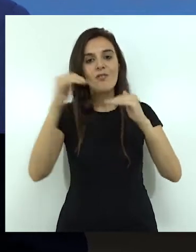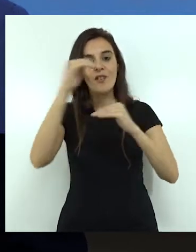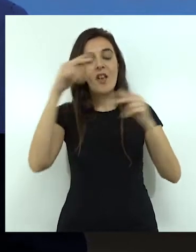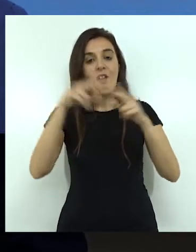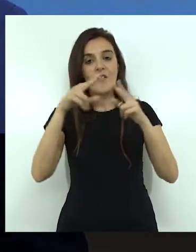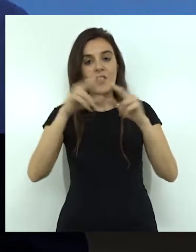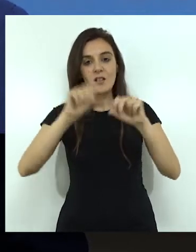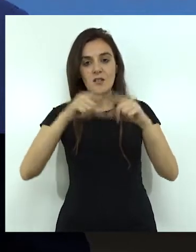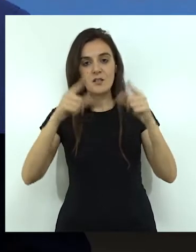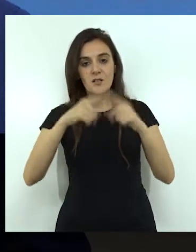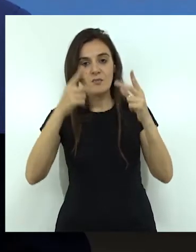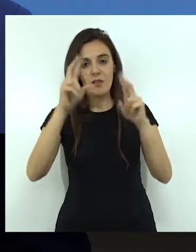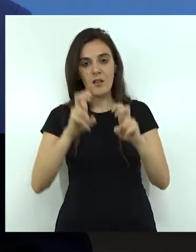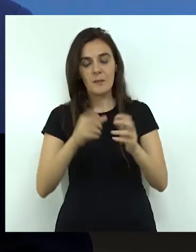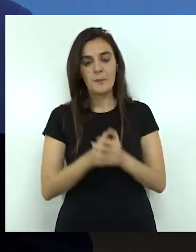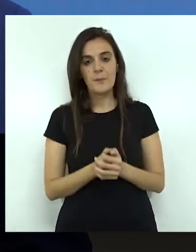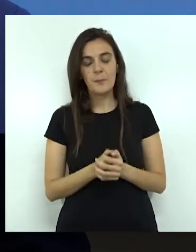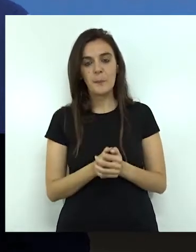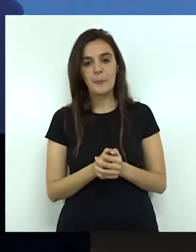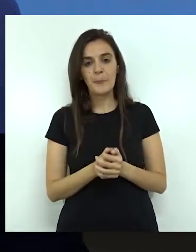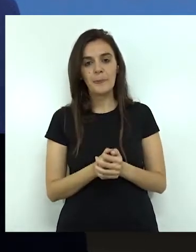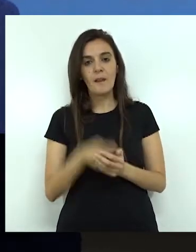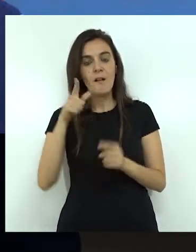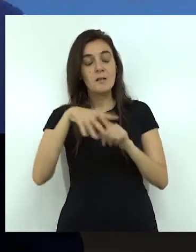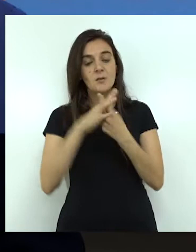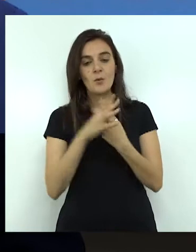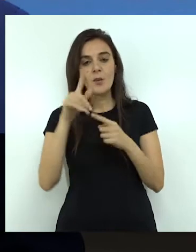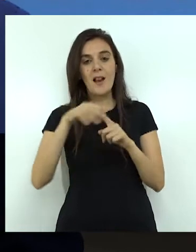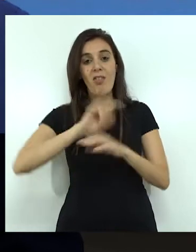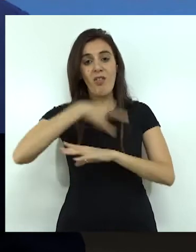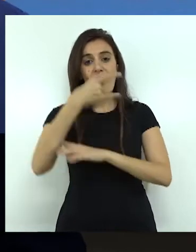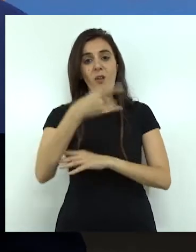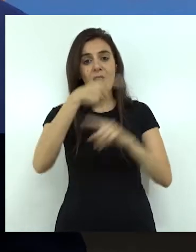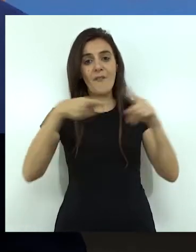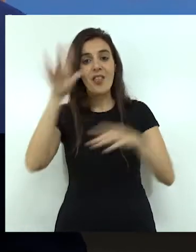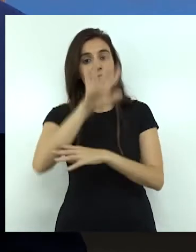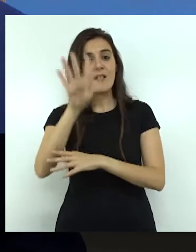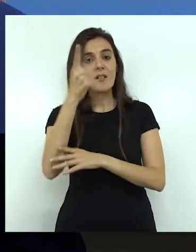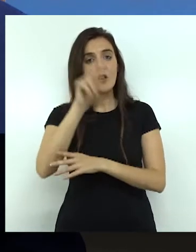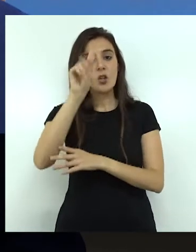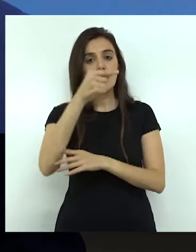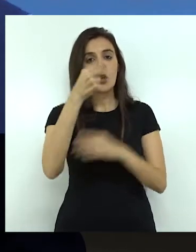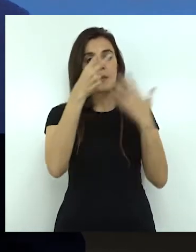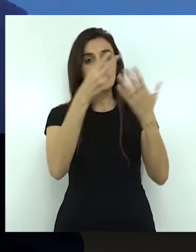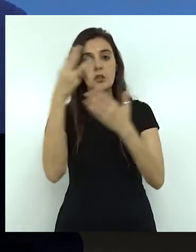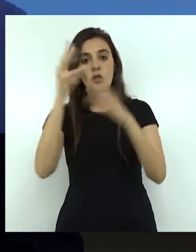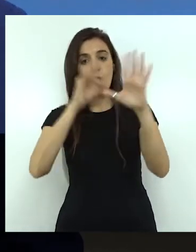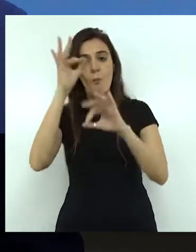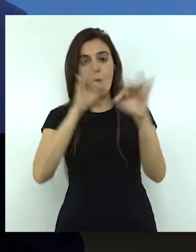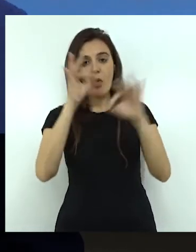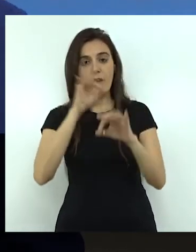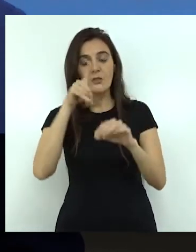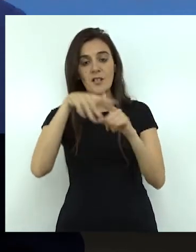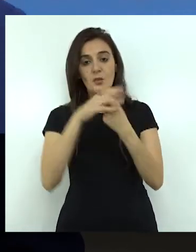como dato interanual es prácticamente el doble de la media nacional que es 278 esto